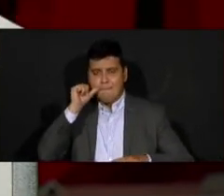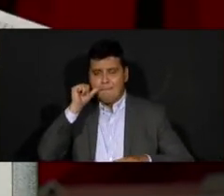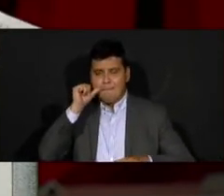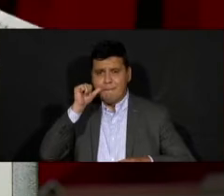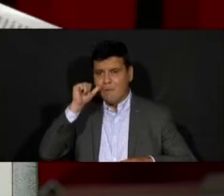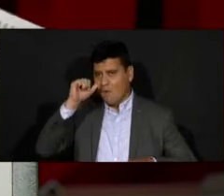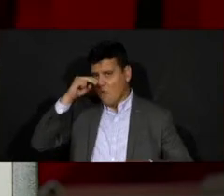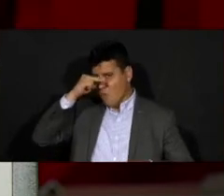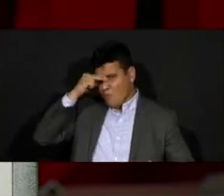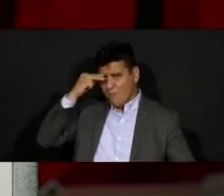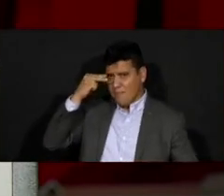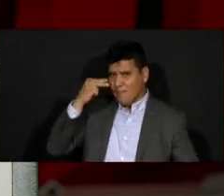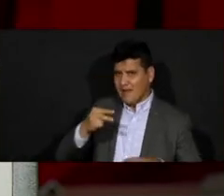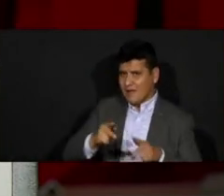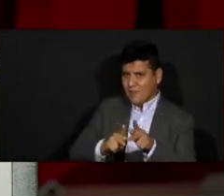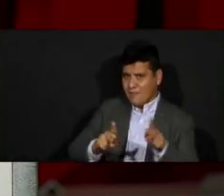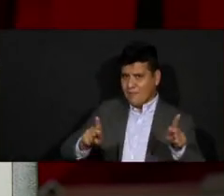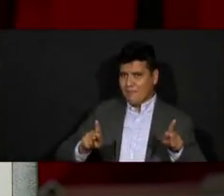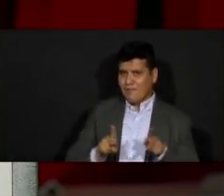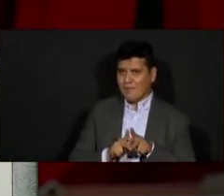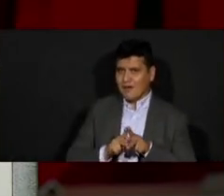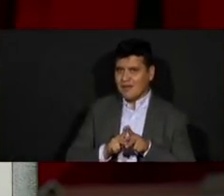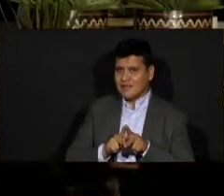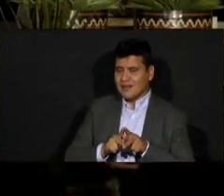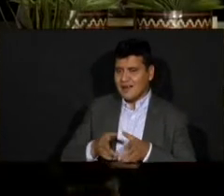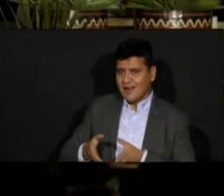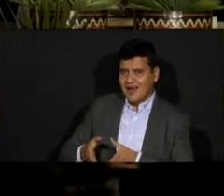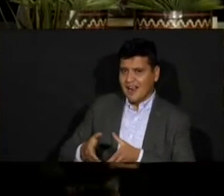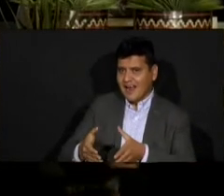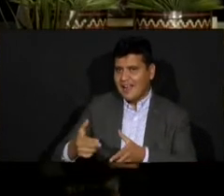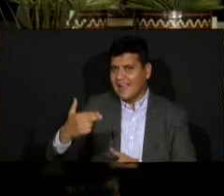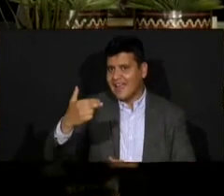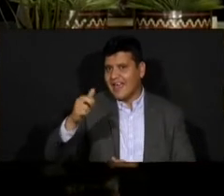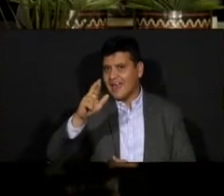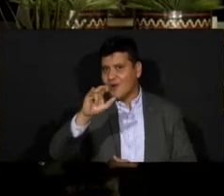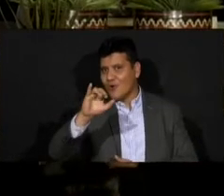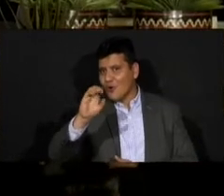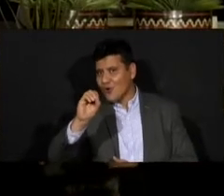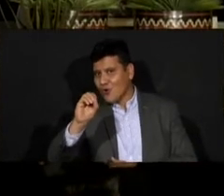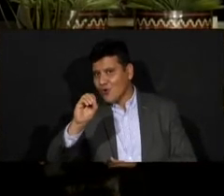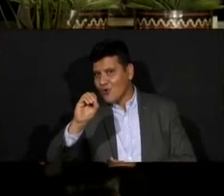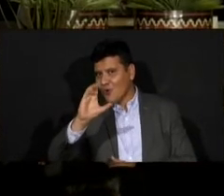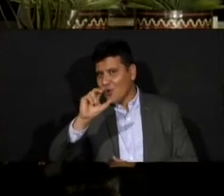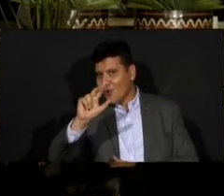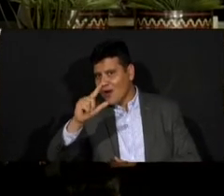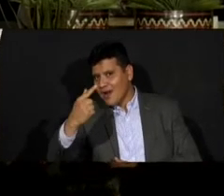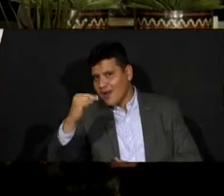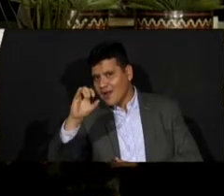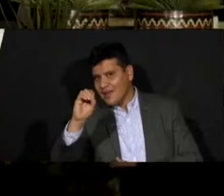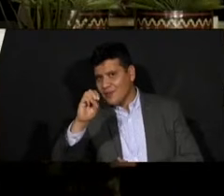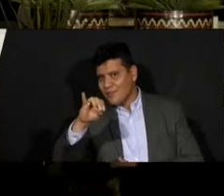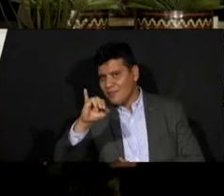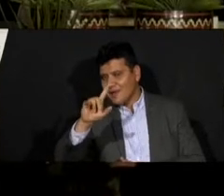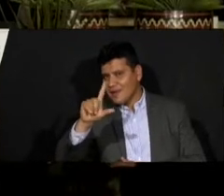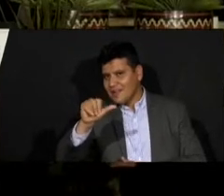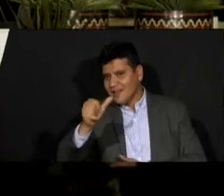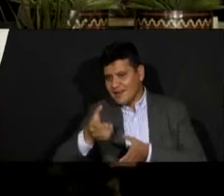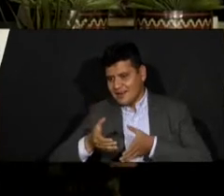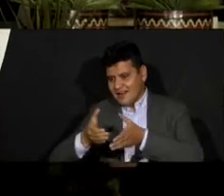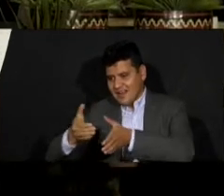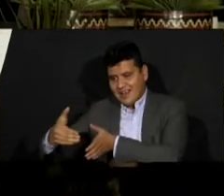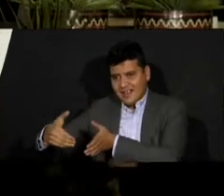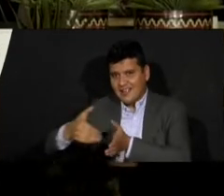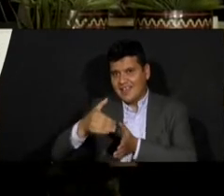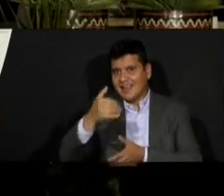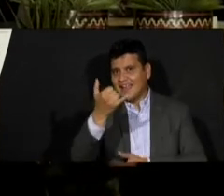Mexicanidad, ubicada en la avenida Heroico Colegio Militar y Boulevard Juan Pablo II, en Ciudad